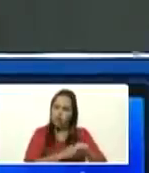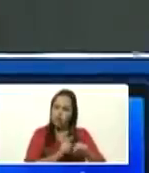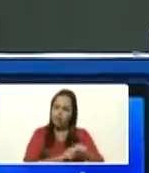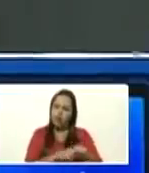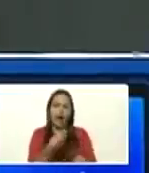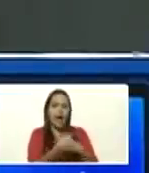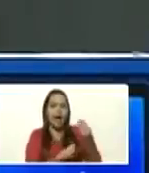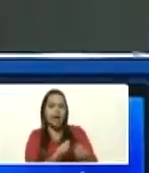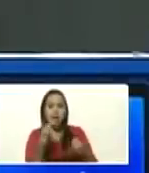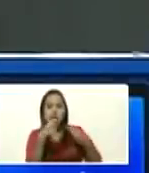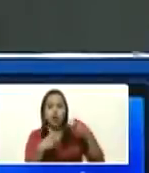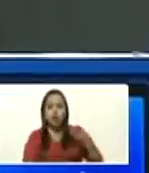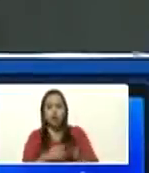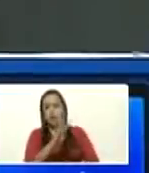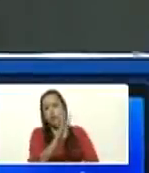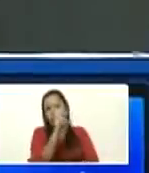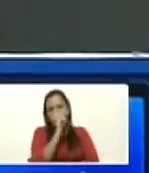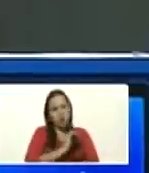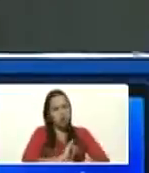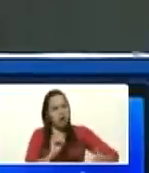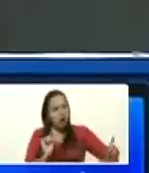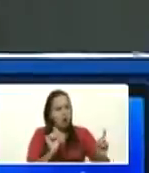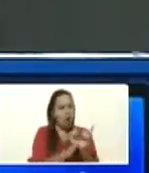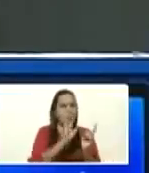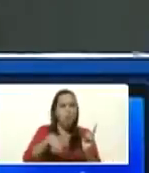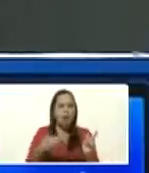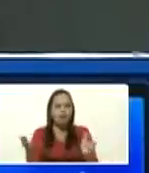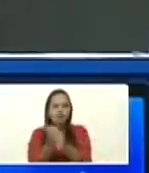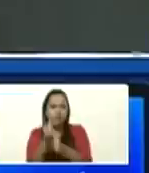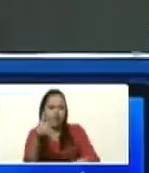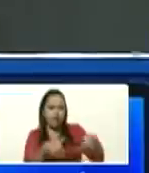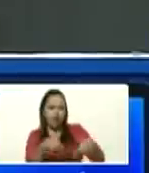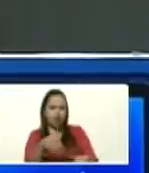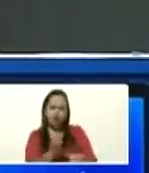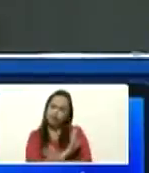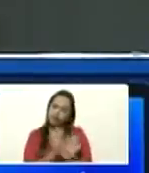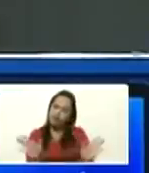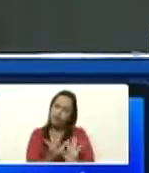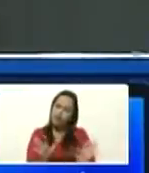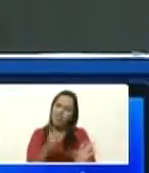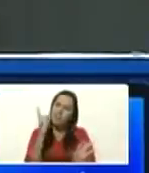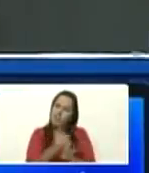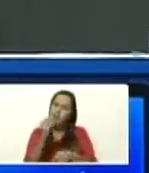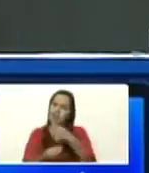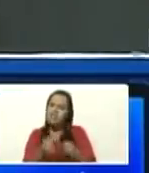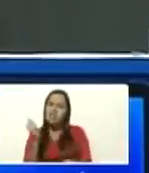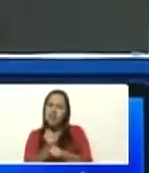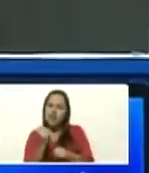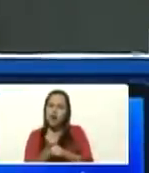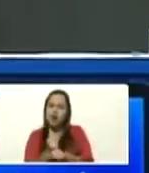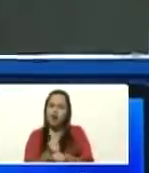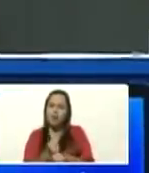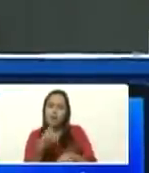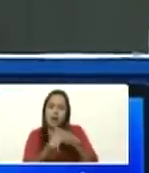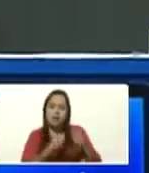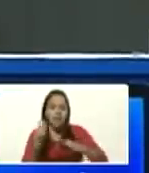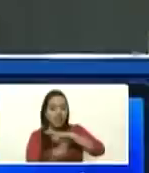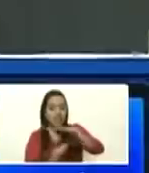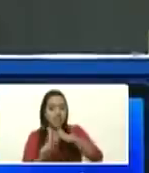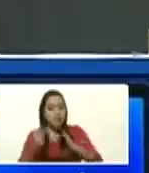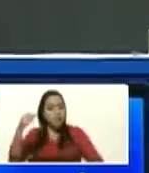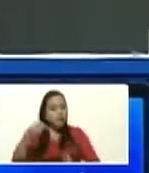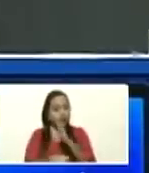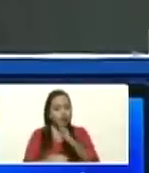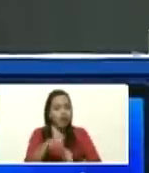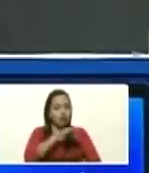hacer cosas que se vean en el corto plazo para poder ganar más votos. Aquí hay que hacer lo que se tiene que hacer de verdad, para sembrar las bases profundas de la construcción del socialismo.